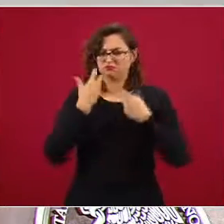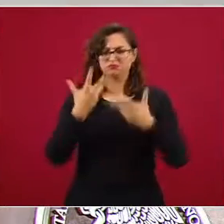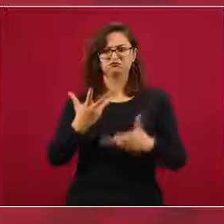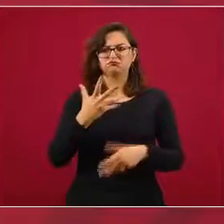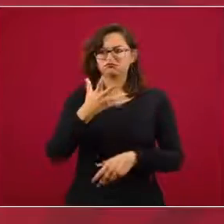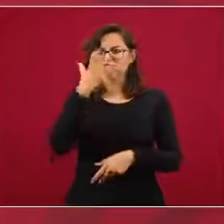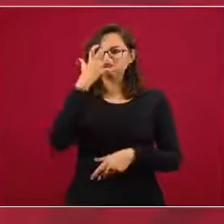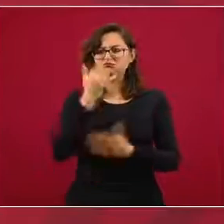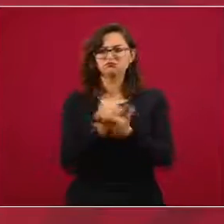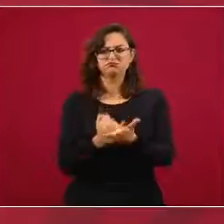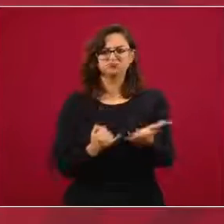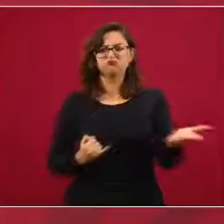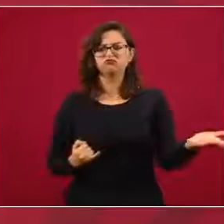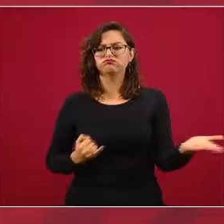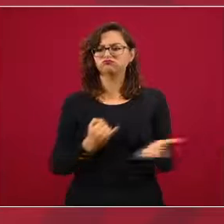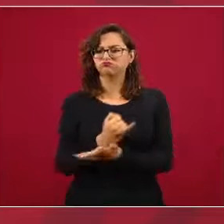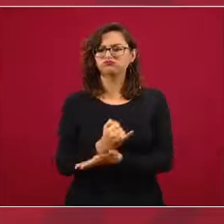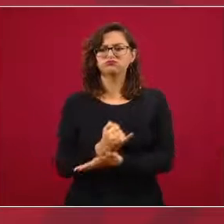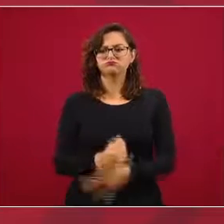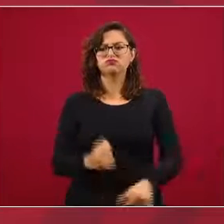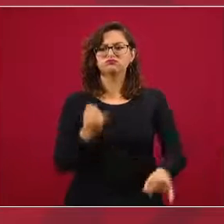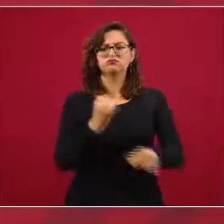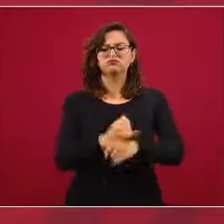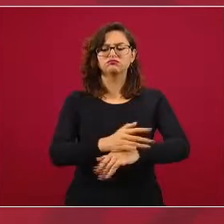decisión de informar,